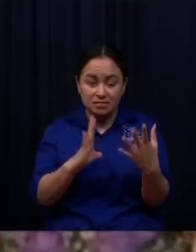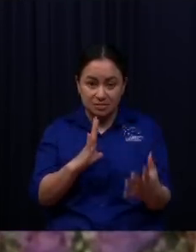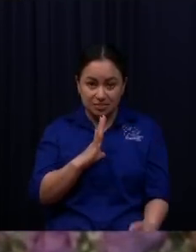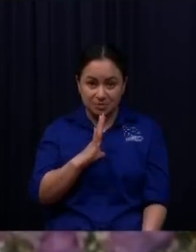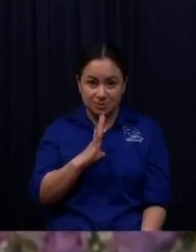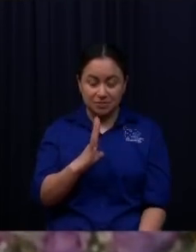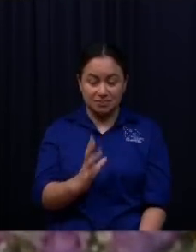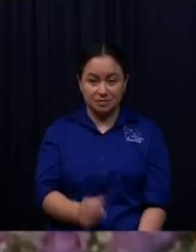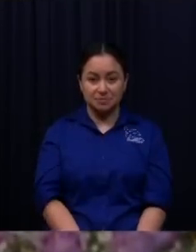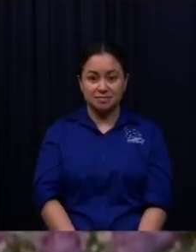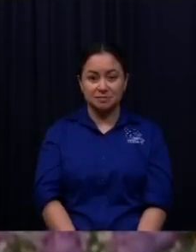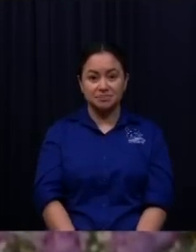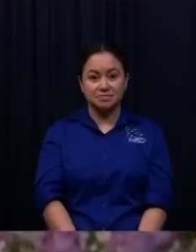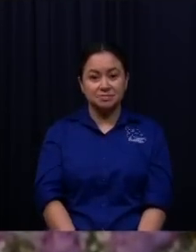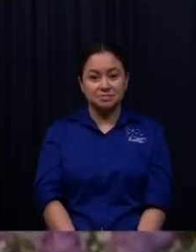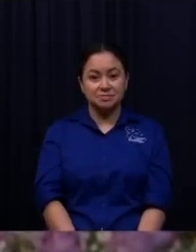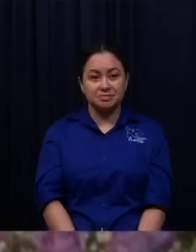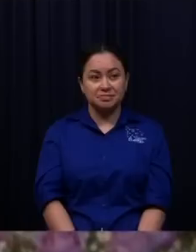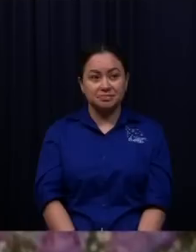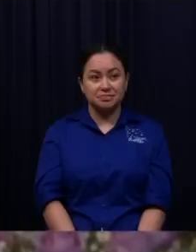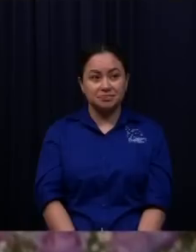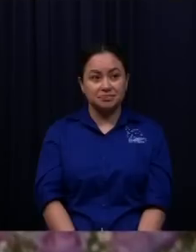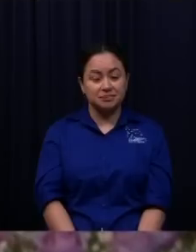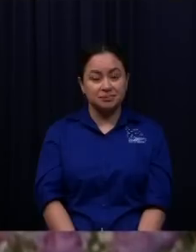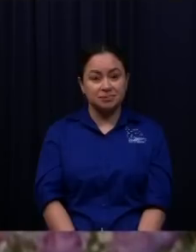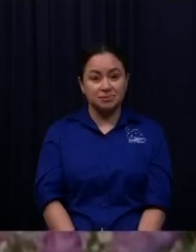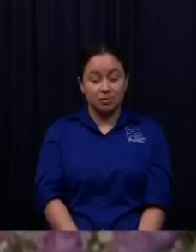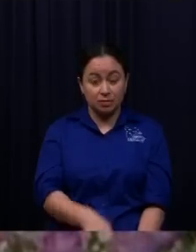Mire pues, cuando usted hereda algo,